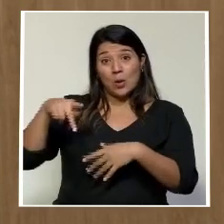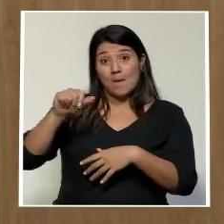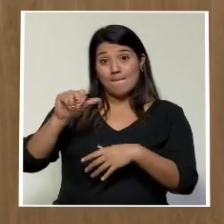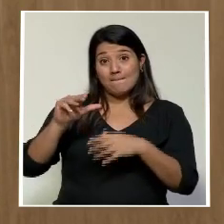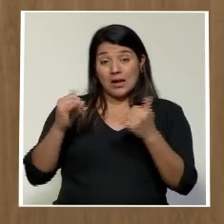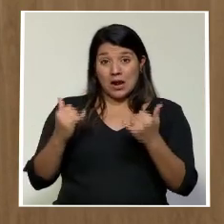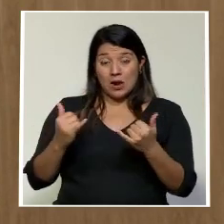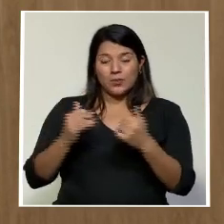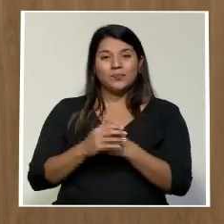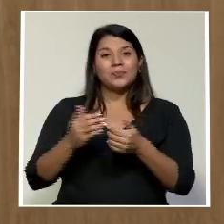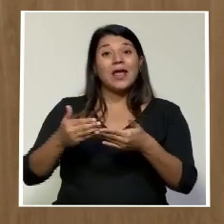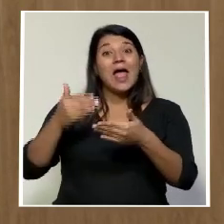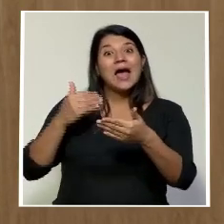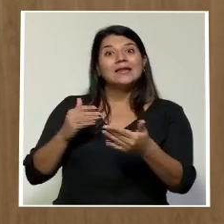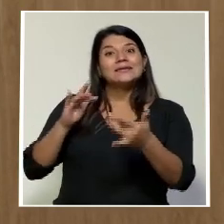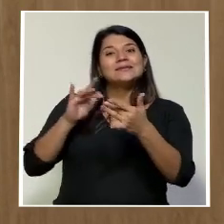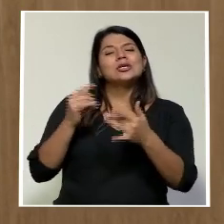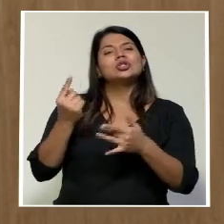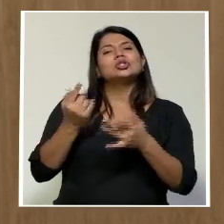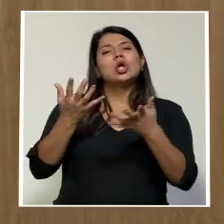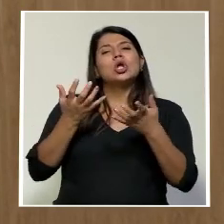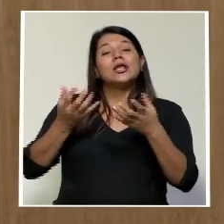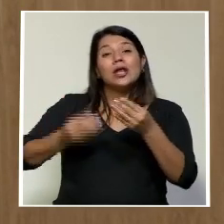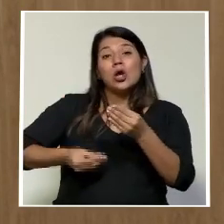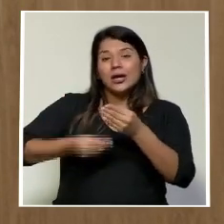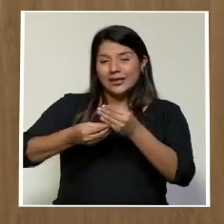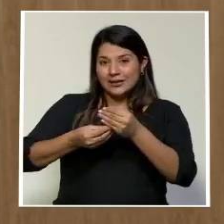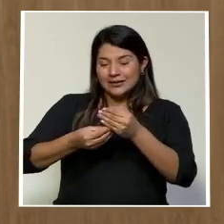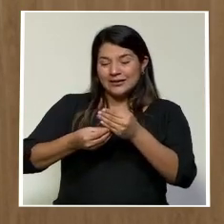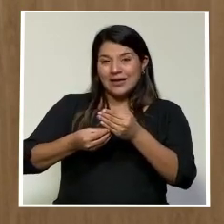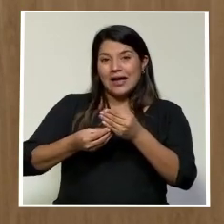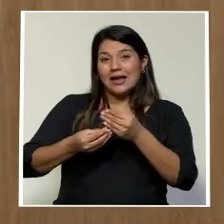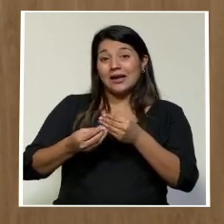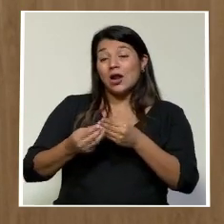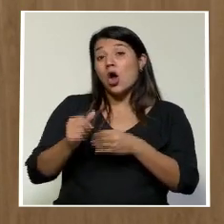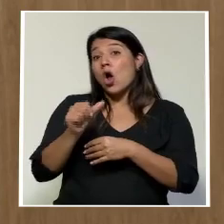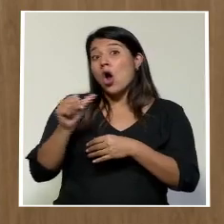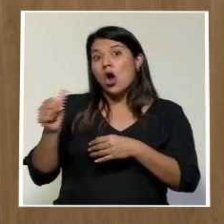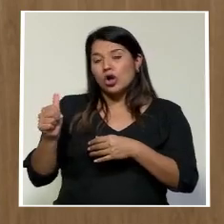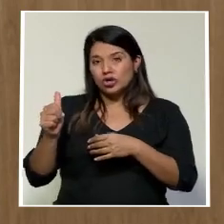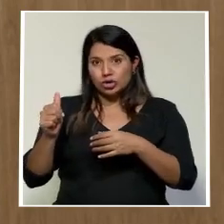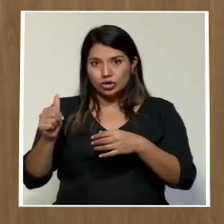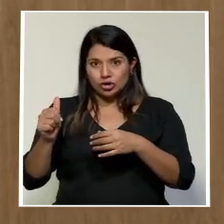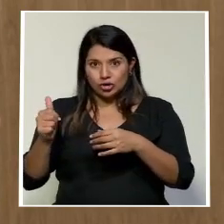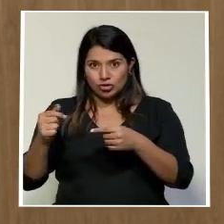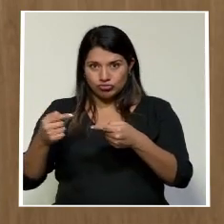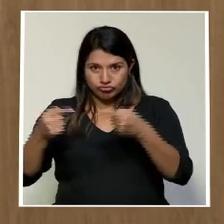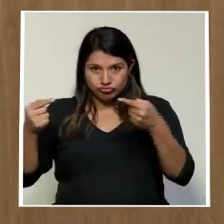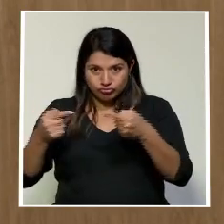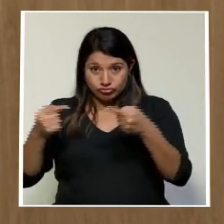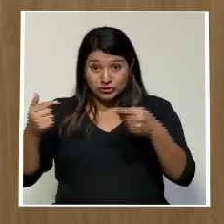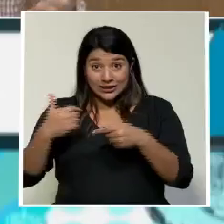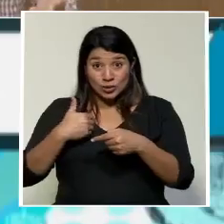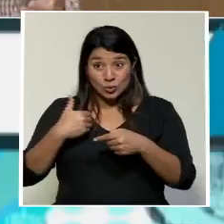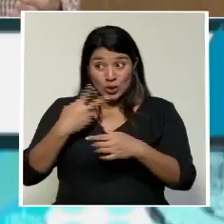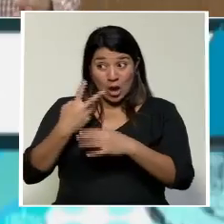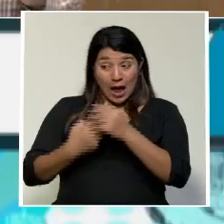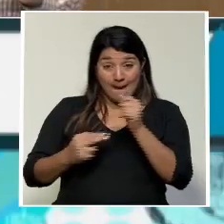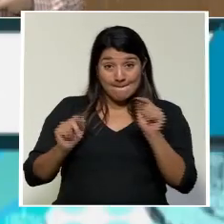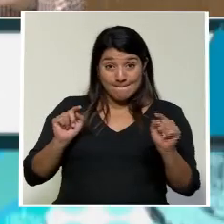regresar con ustedes al set principal, nada más decirle que otro de los encontronazos que ha tenido pues ambas tendencias,